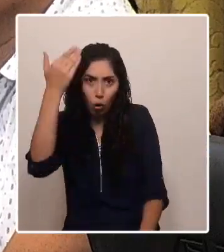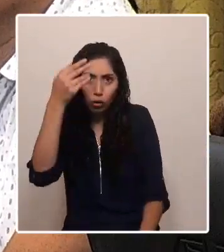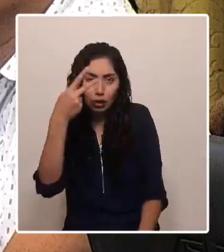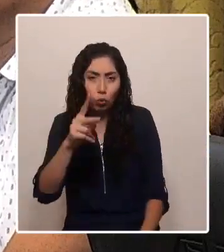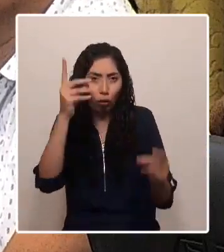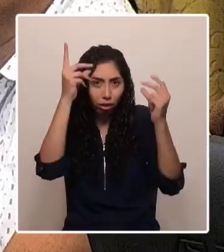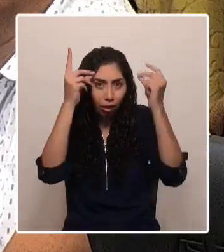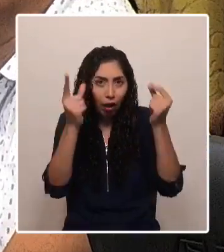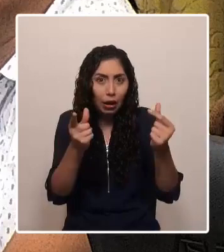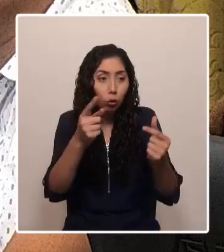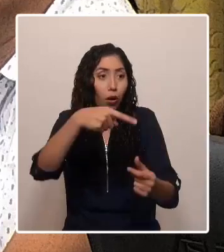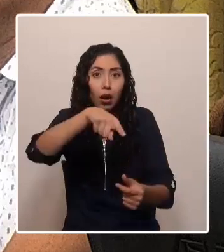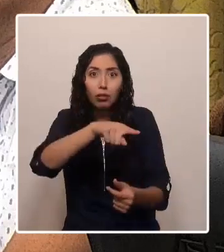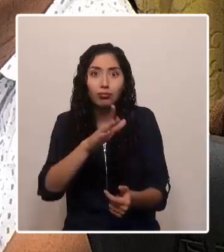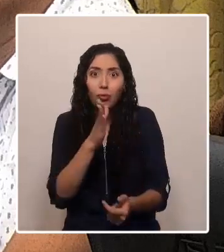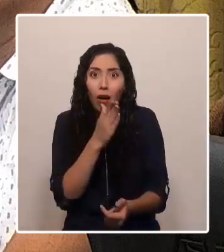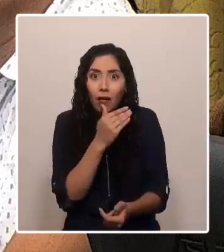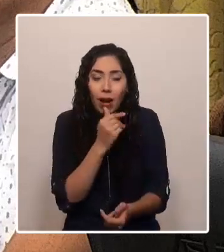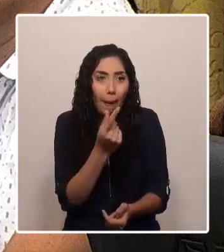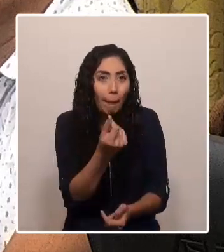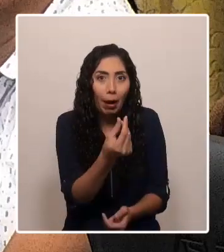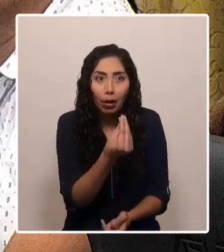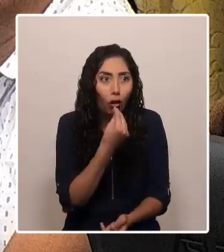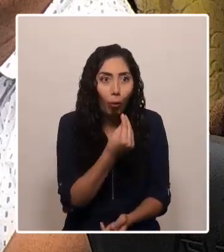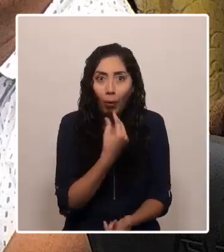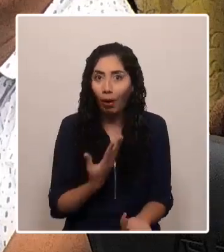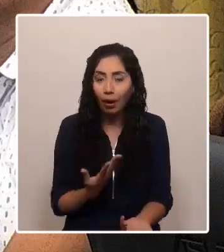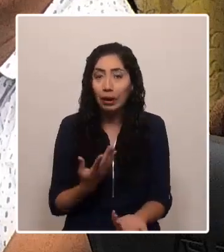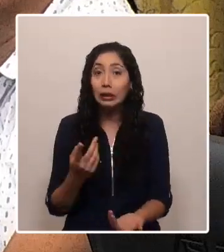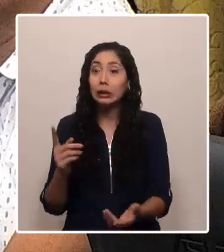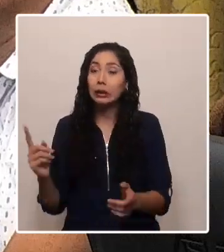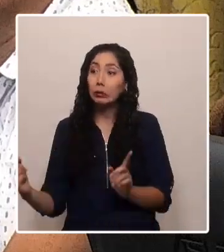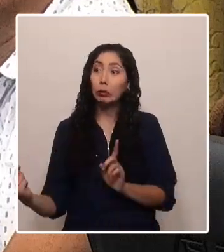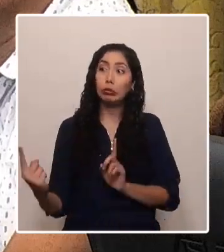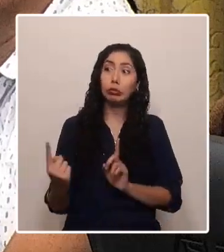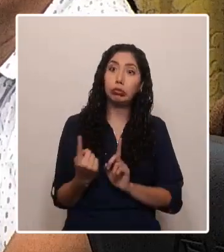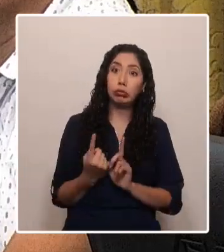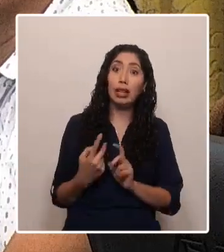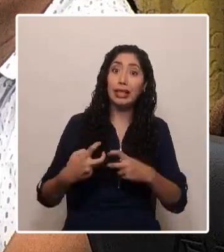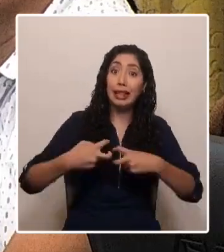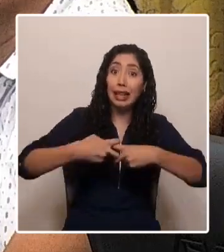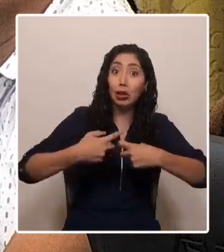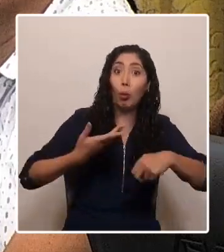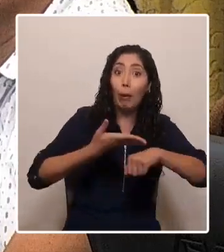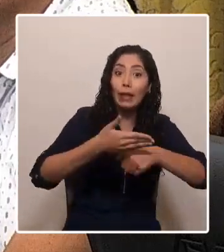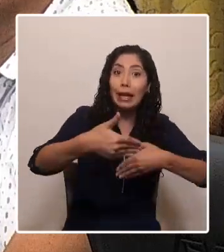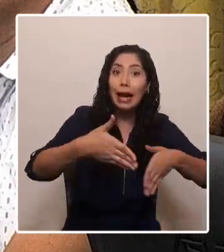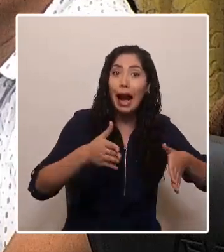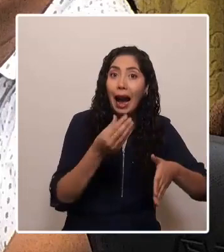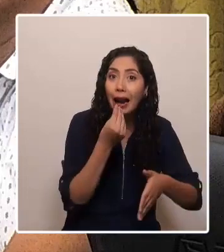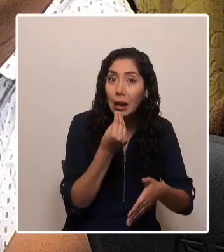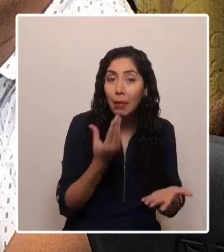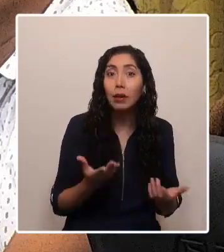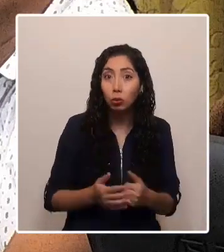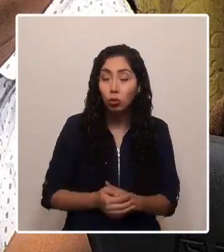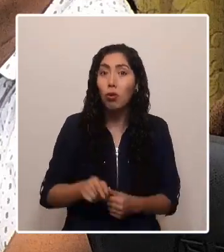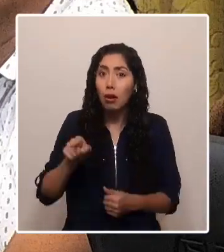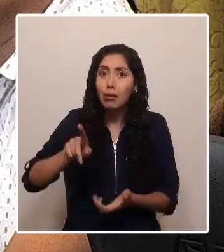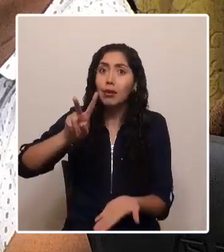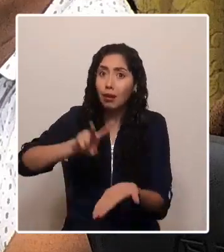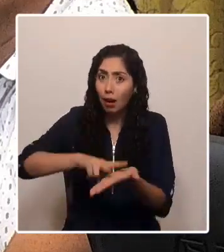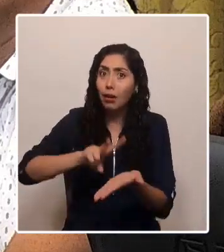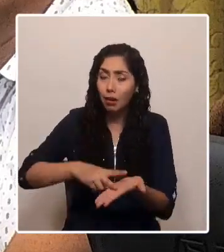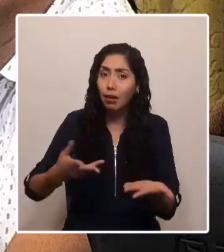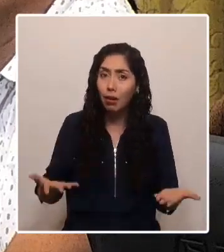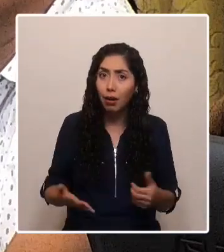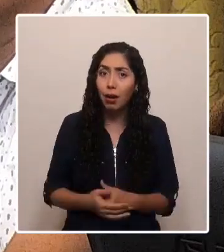que simplemente no tenían para comer y se acercaban al sindicato a pedir una caja de alimentos. Esa es la realidad, por cierto y lamentablemente